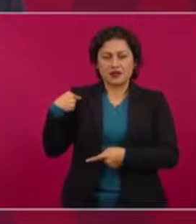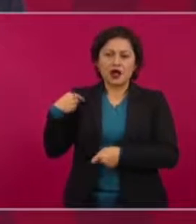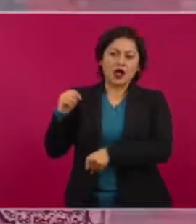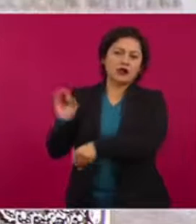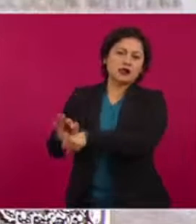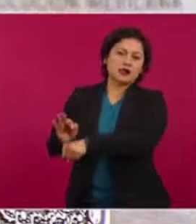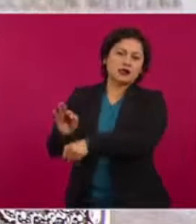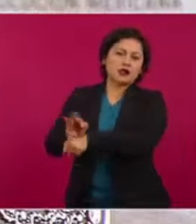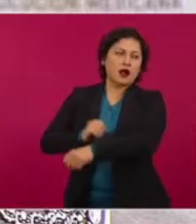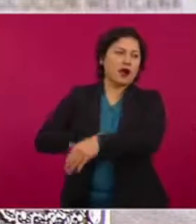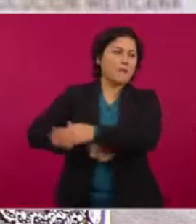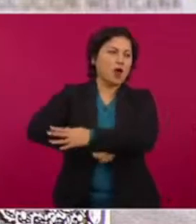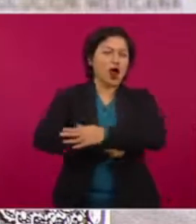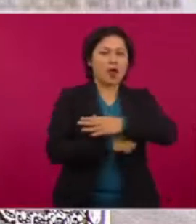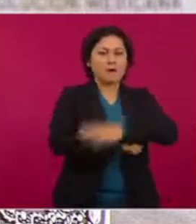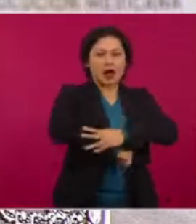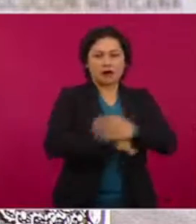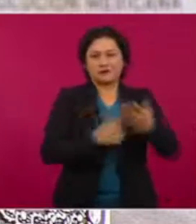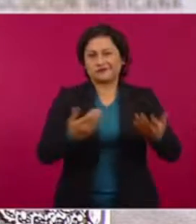alegaba